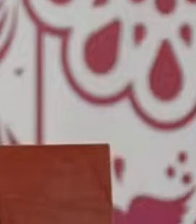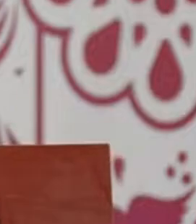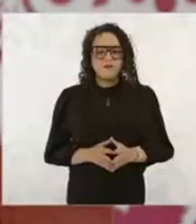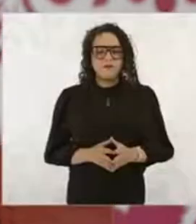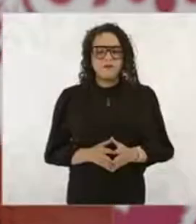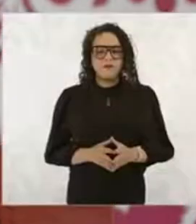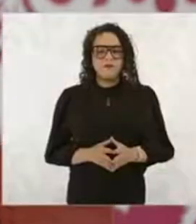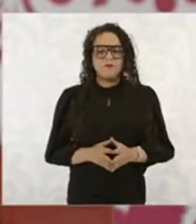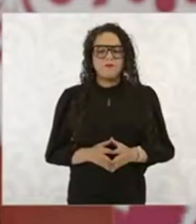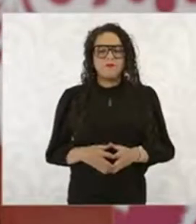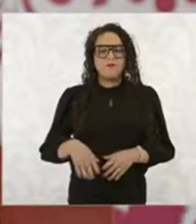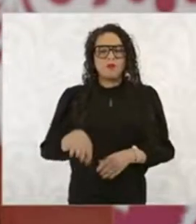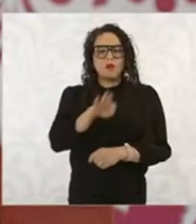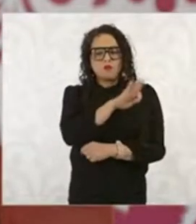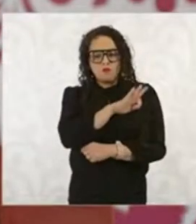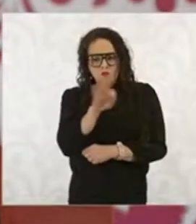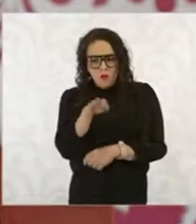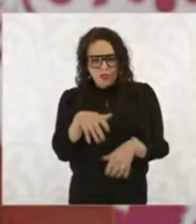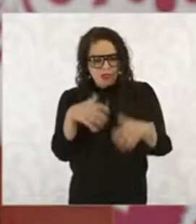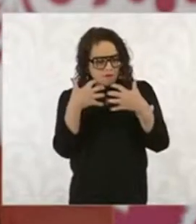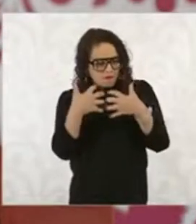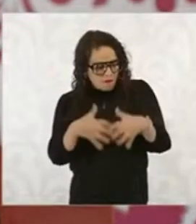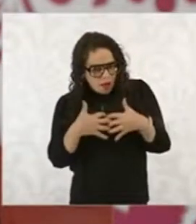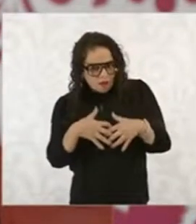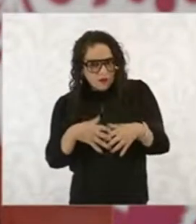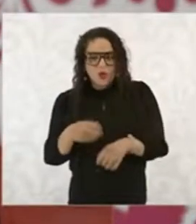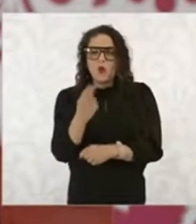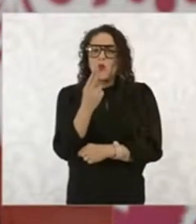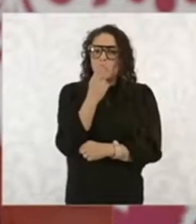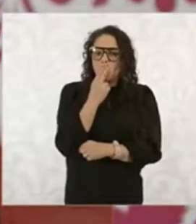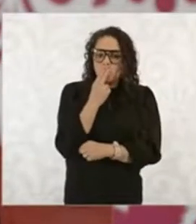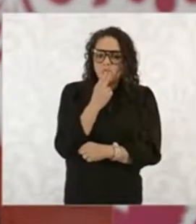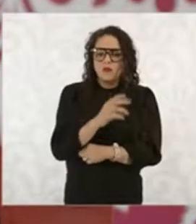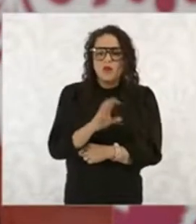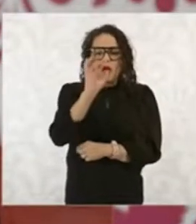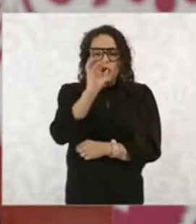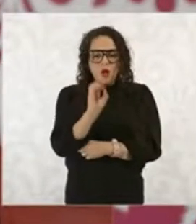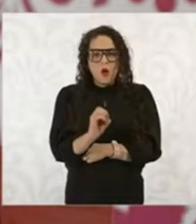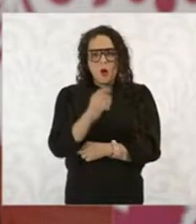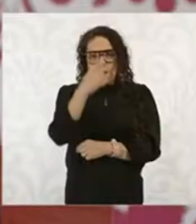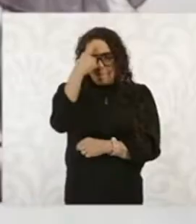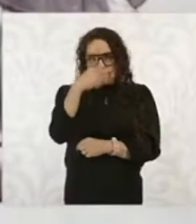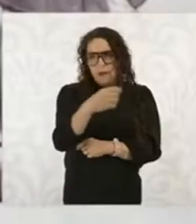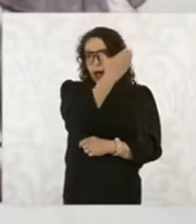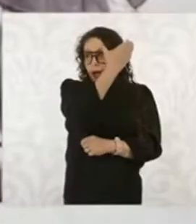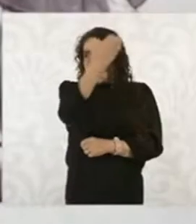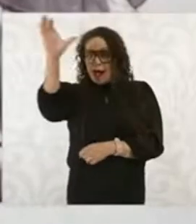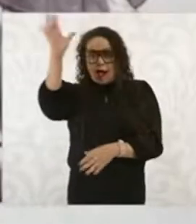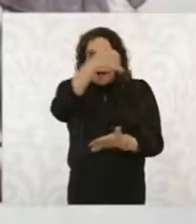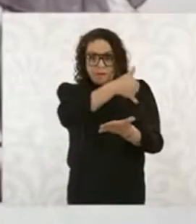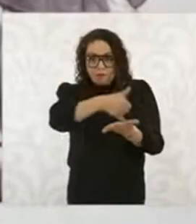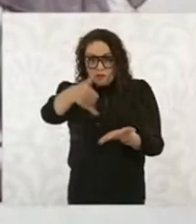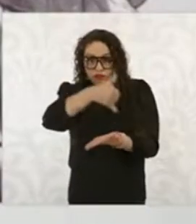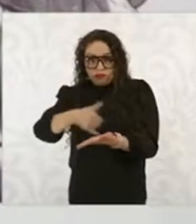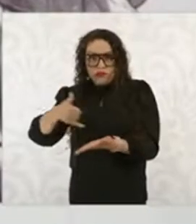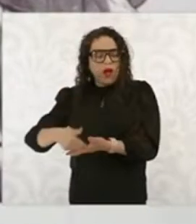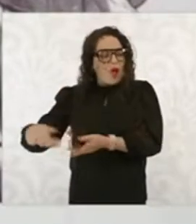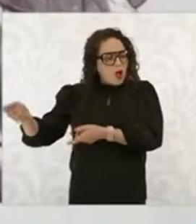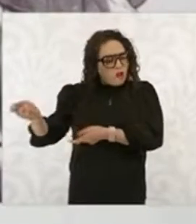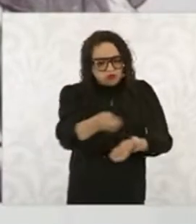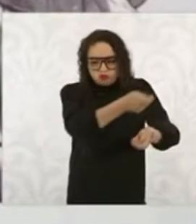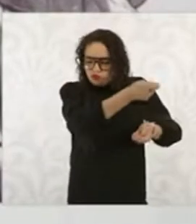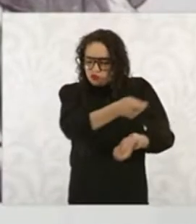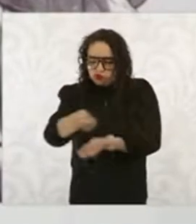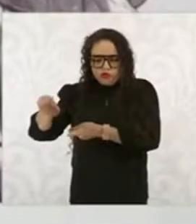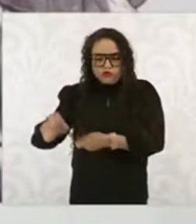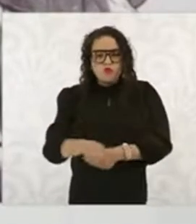una fábrica, se puede concesionar para riego agrícola, pero las concesiones tenían